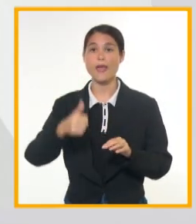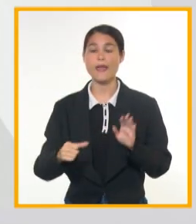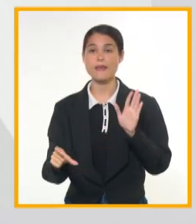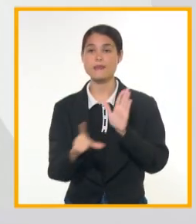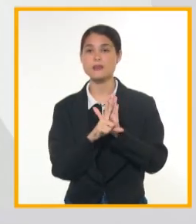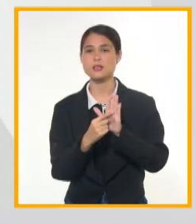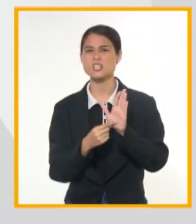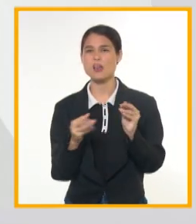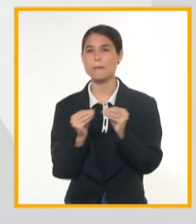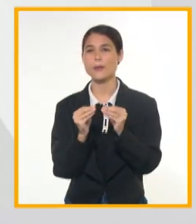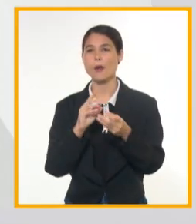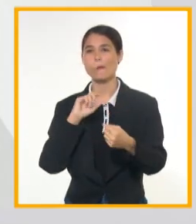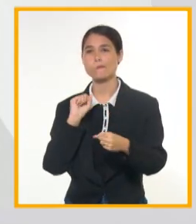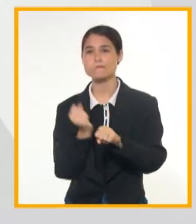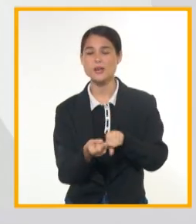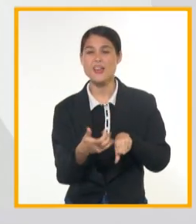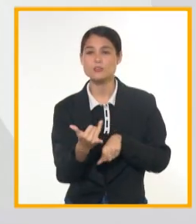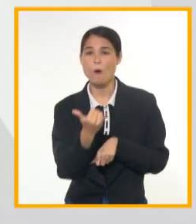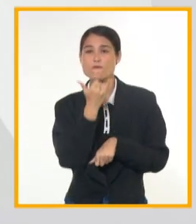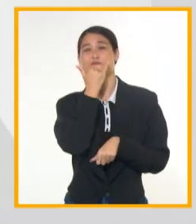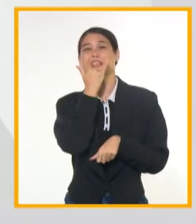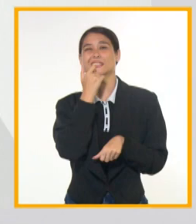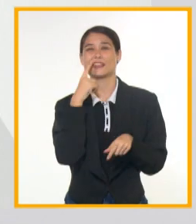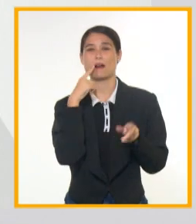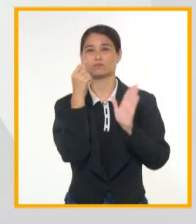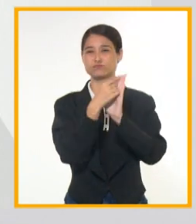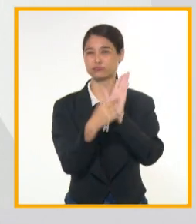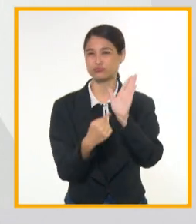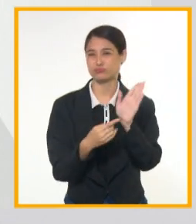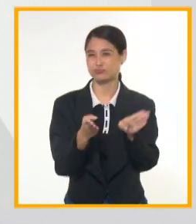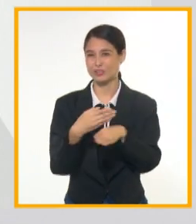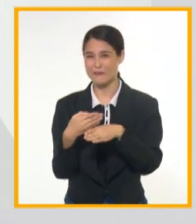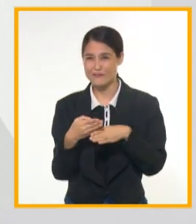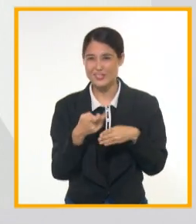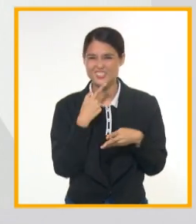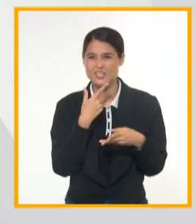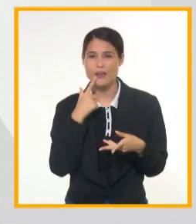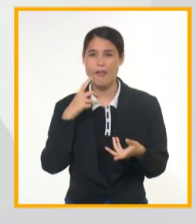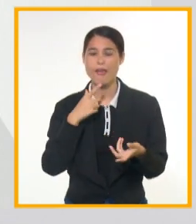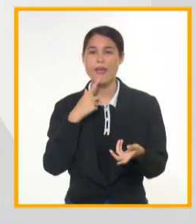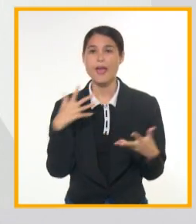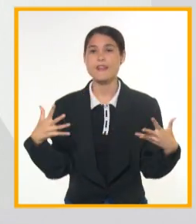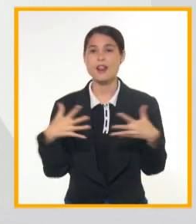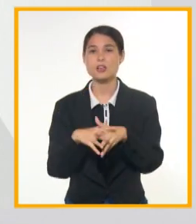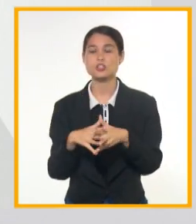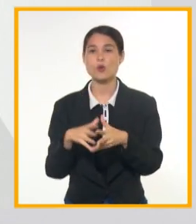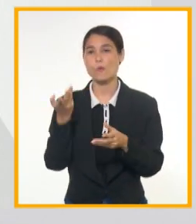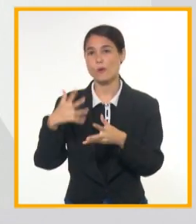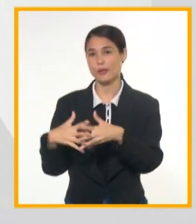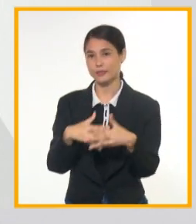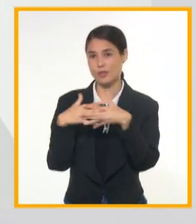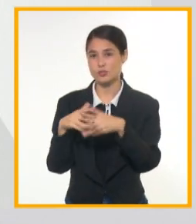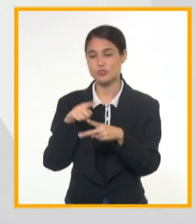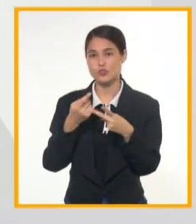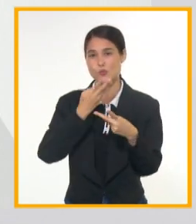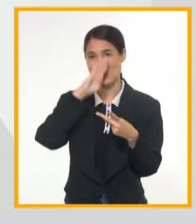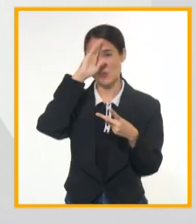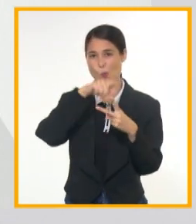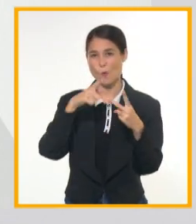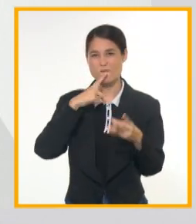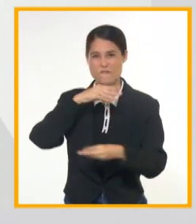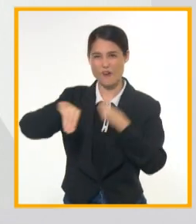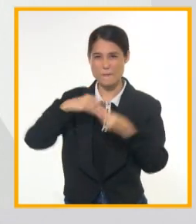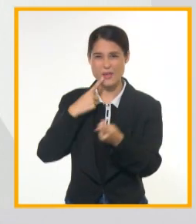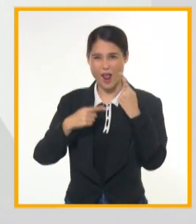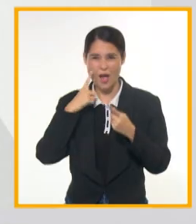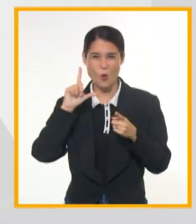béisbol no afectaría otros aspectos de las relaciones de Estados Unidos con Cuba ni cambiaría otras leyes de inmigración.